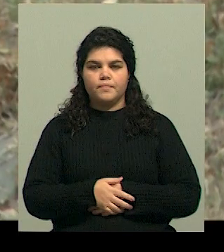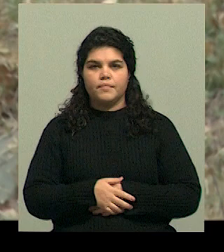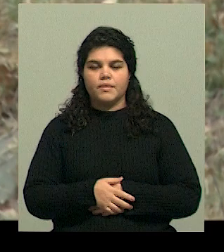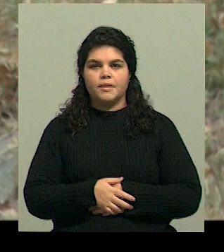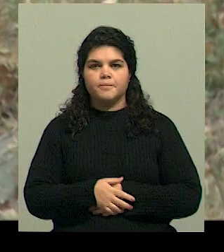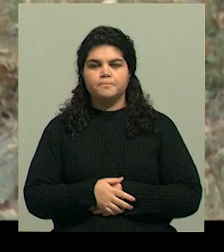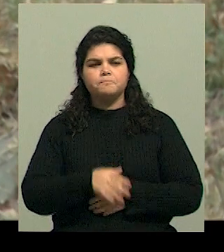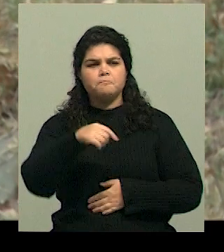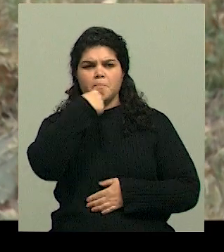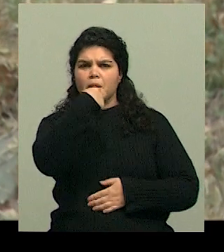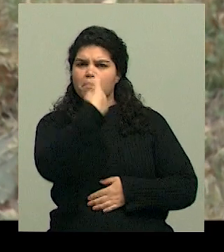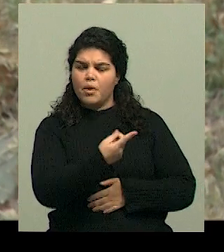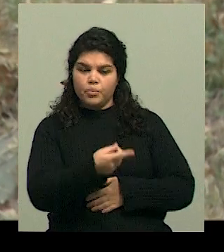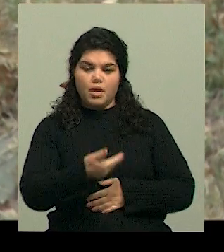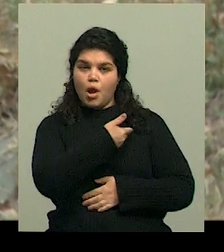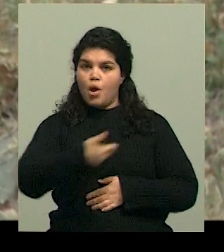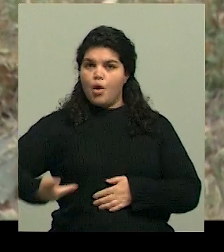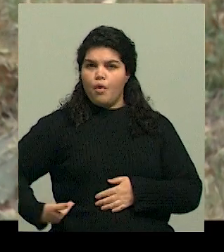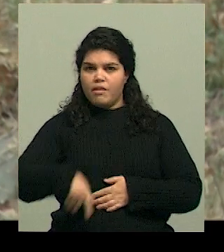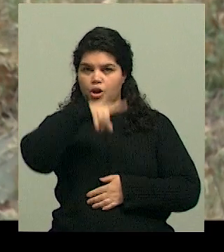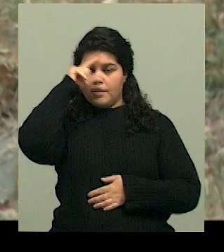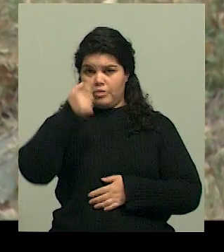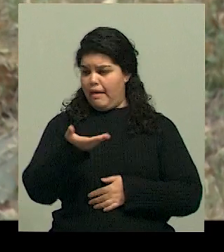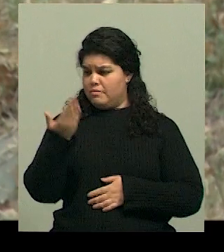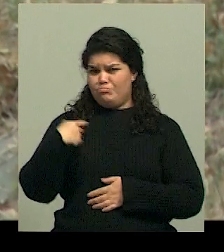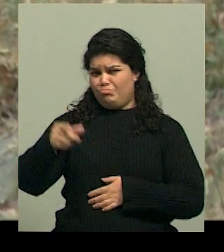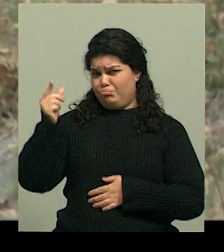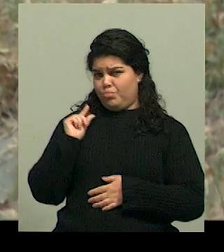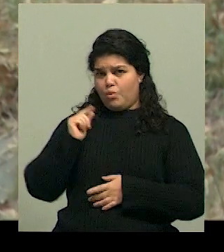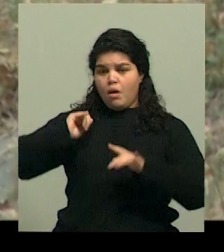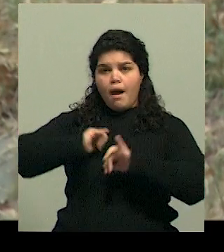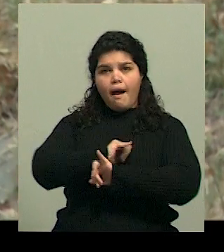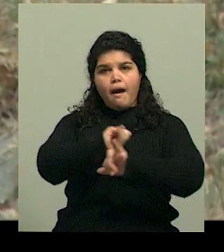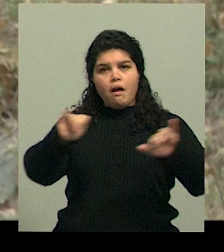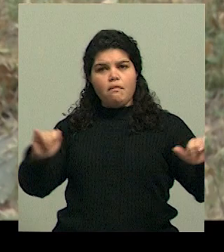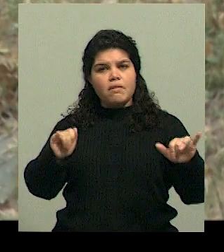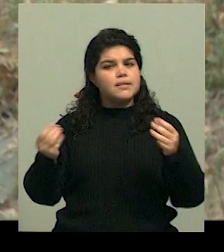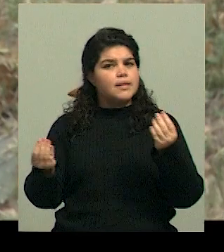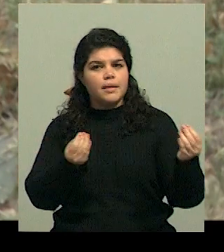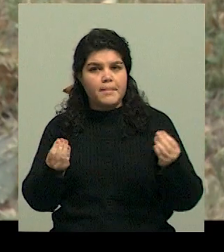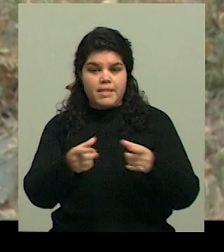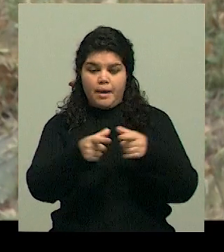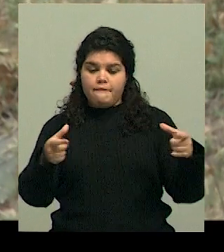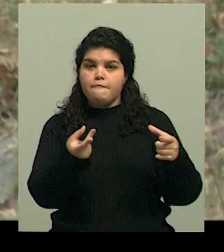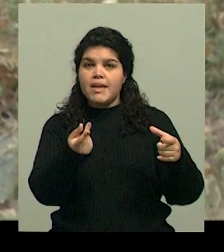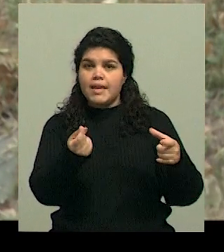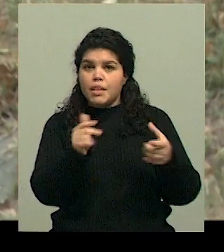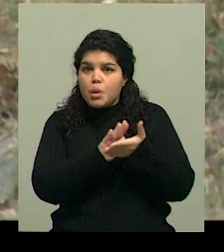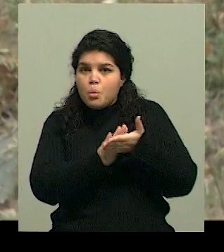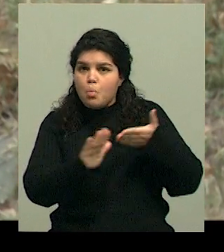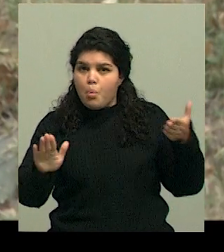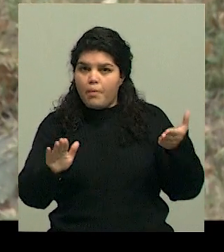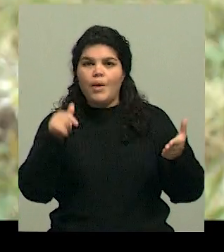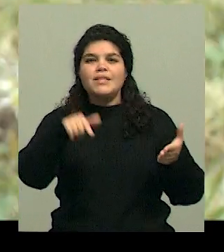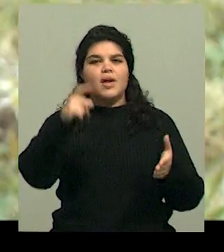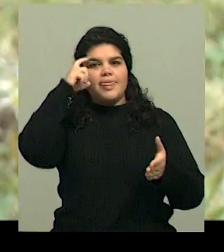Gabriela, el gobierno nacional no hace mucho dio un anuncio que va a lanzar un nuevo billete, sí, que es el billete de